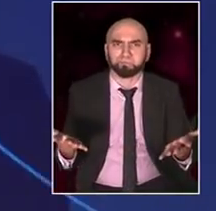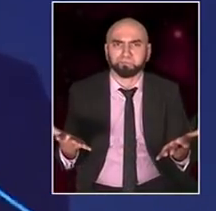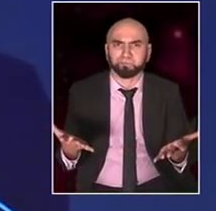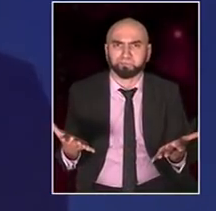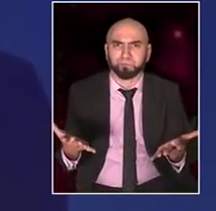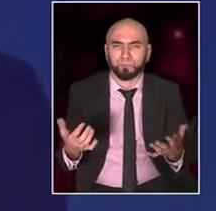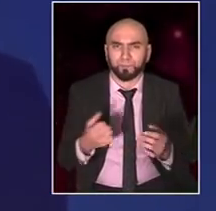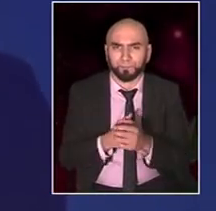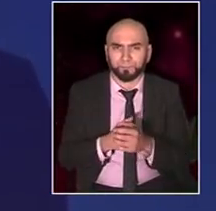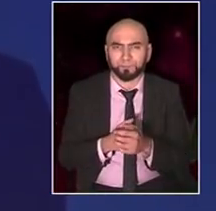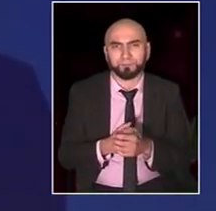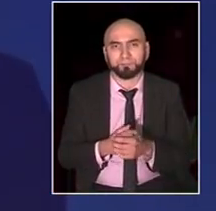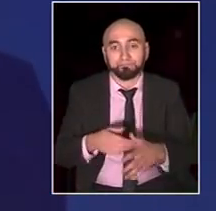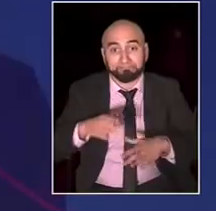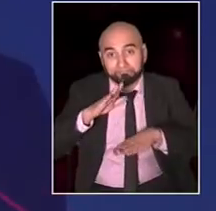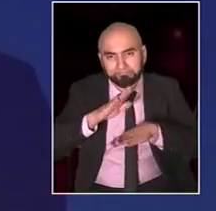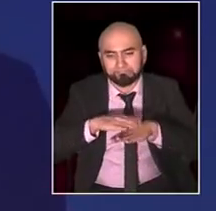Permítanme